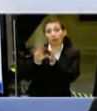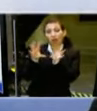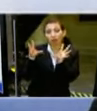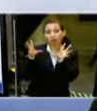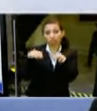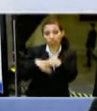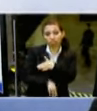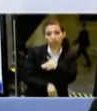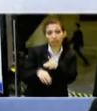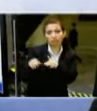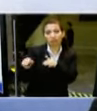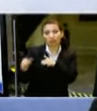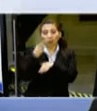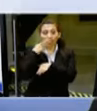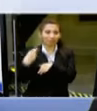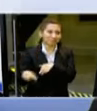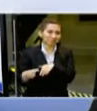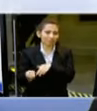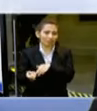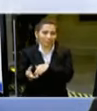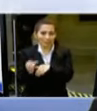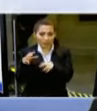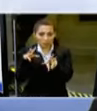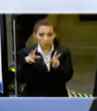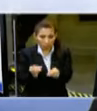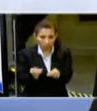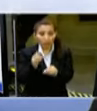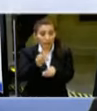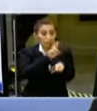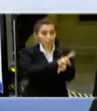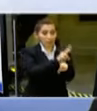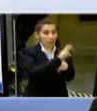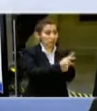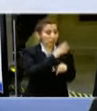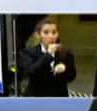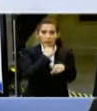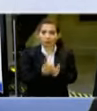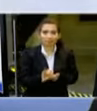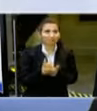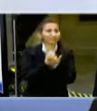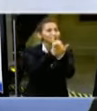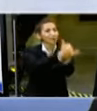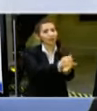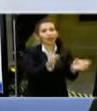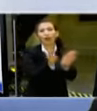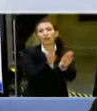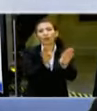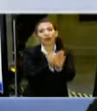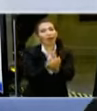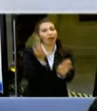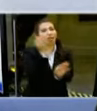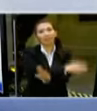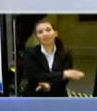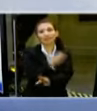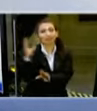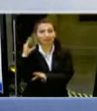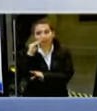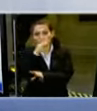desinflado, por llamarlo coloquialmente. Venezuela ya no puede subsidiar como subsidiaba